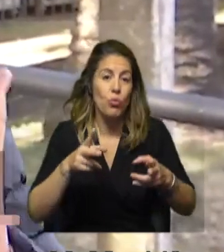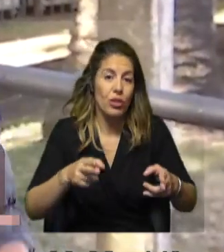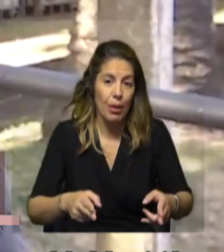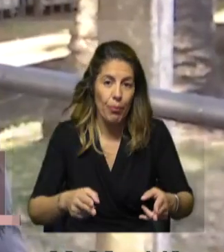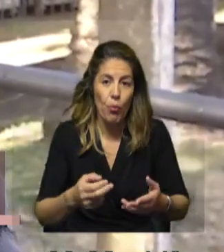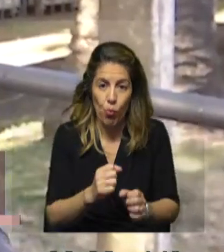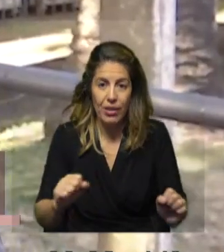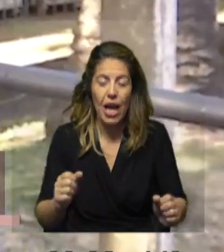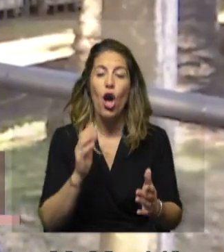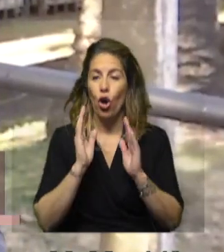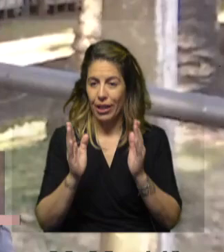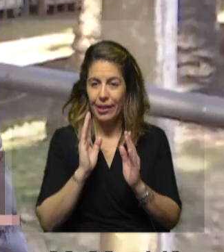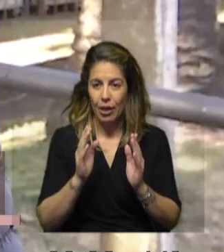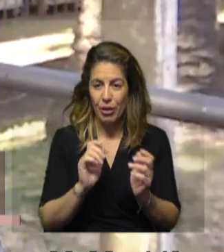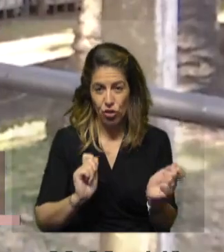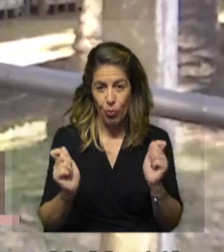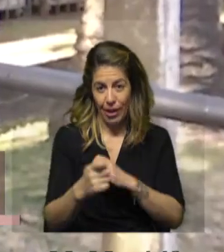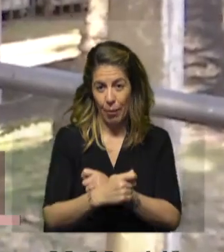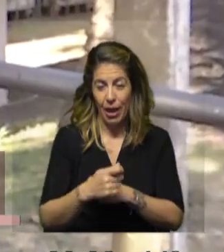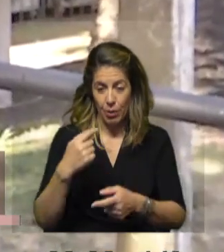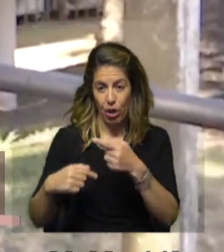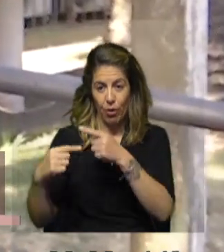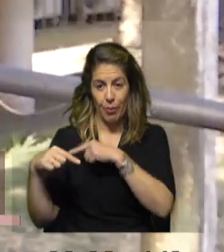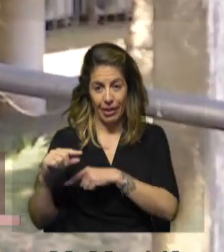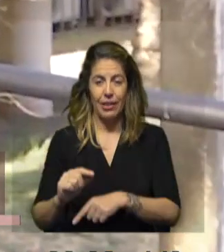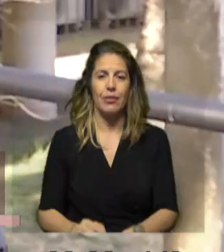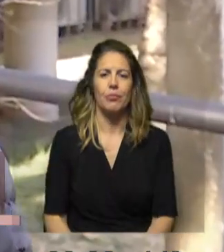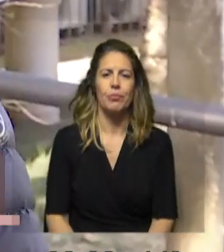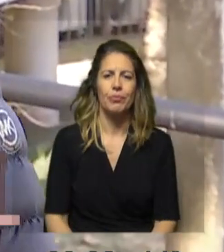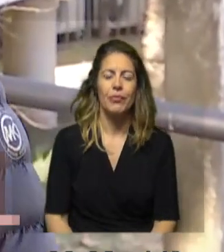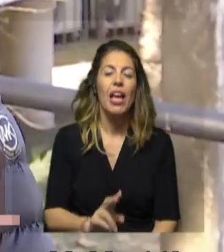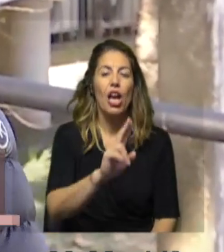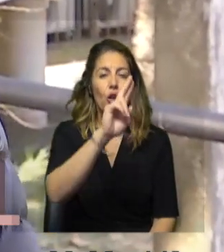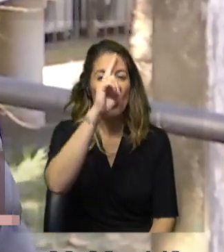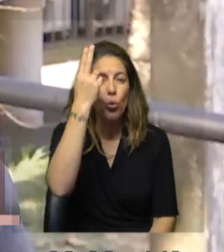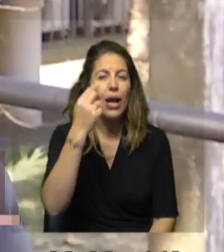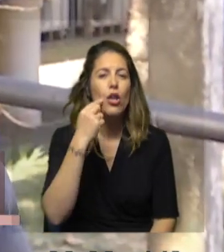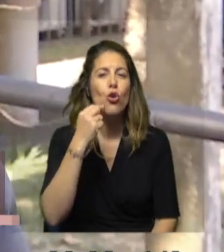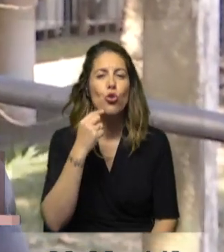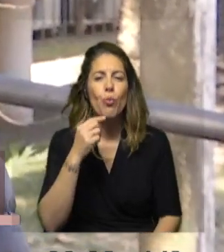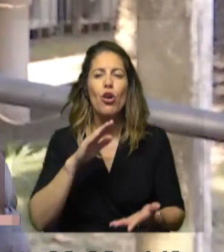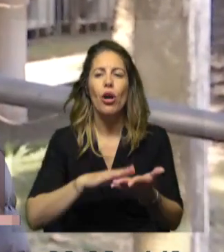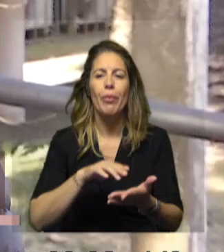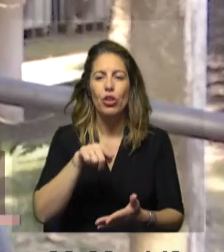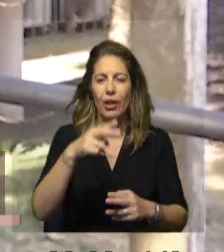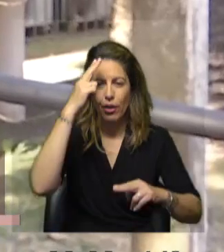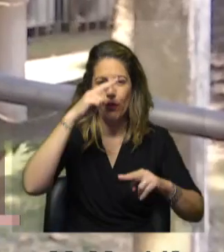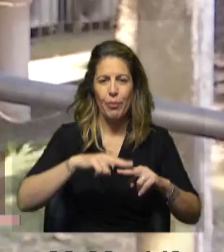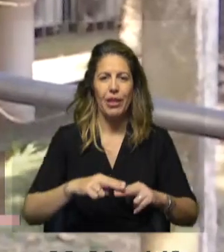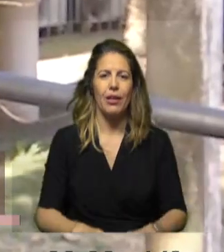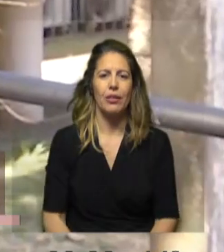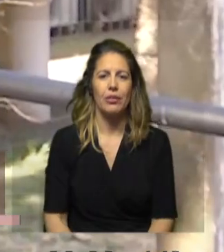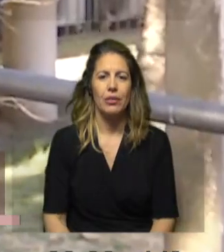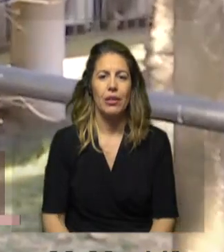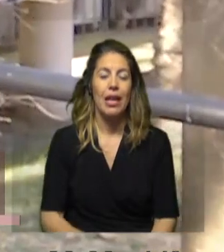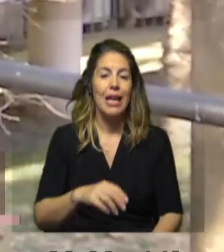de... Con el tratamiento se puede revertir, ¿no? Por eso digo transitoria. ¿En Uruguay más o menos los números cómo están con respecto a esta enfermedad? Bueno, nosotros no